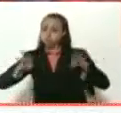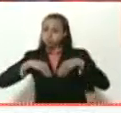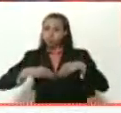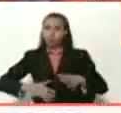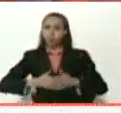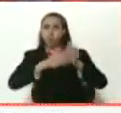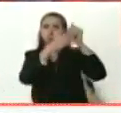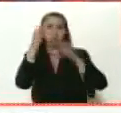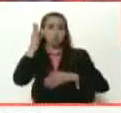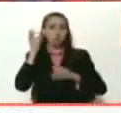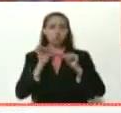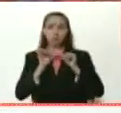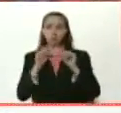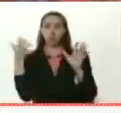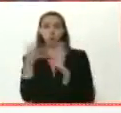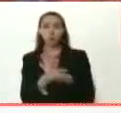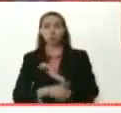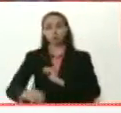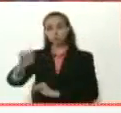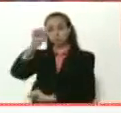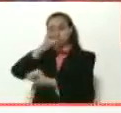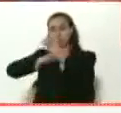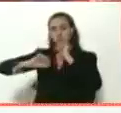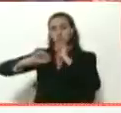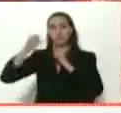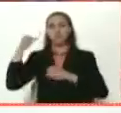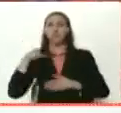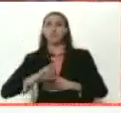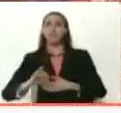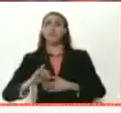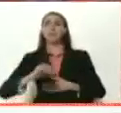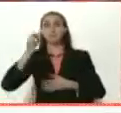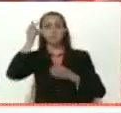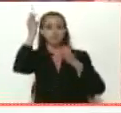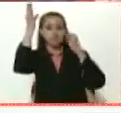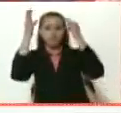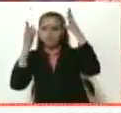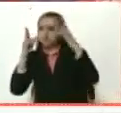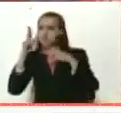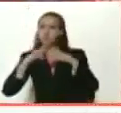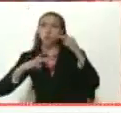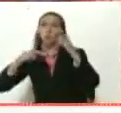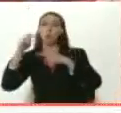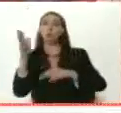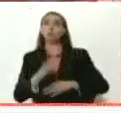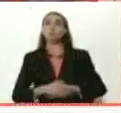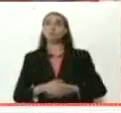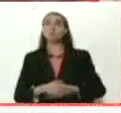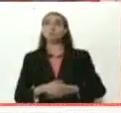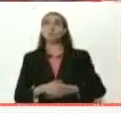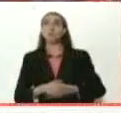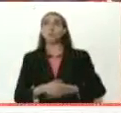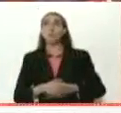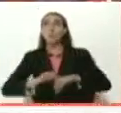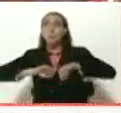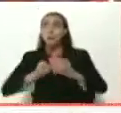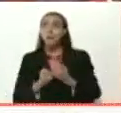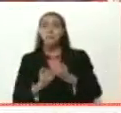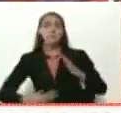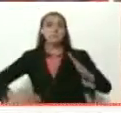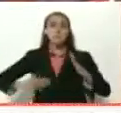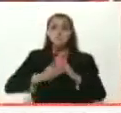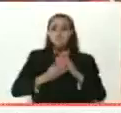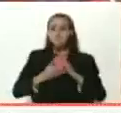liderazgo de avanzar en la resistencia creativa y constructiva. Lesionaron, nos limitaron el